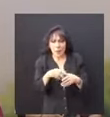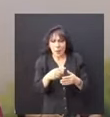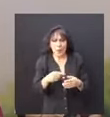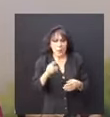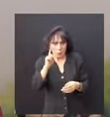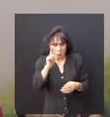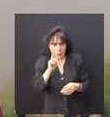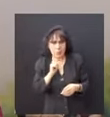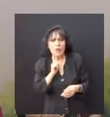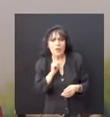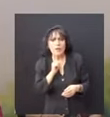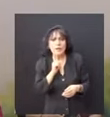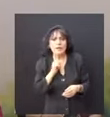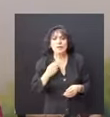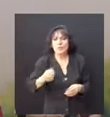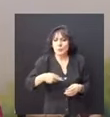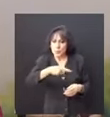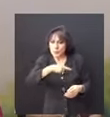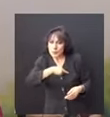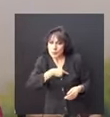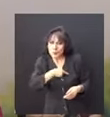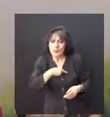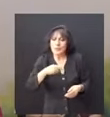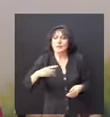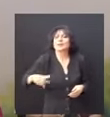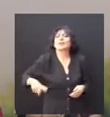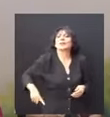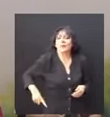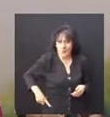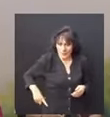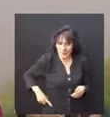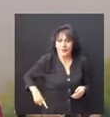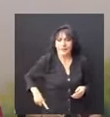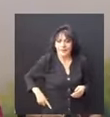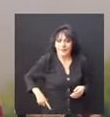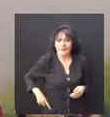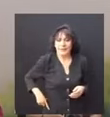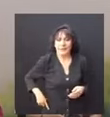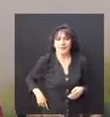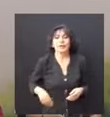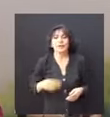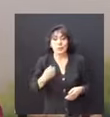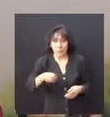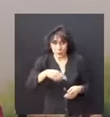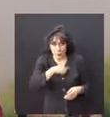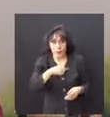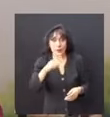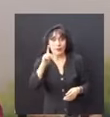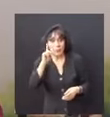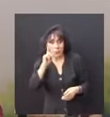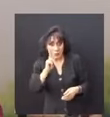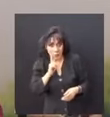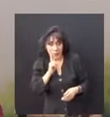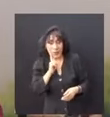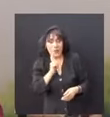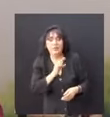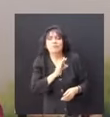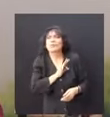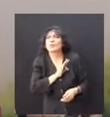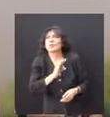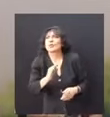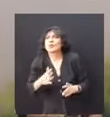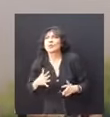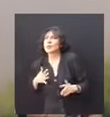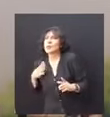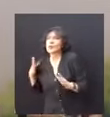el pueblo de México y vamos a mostrar también que las mujeres podemos ser lo que queramos ser,